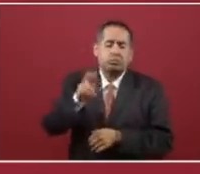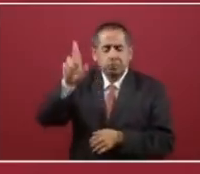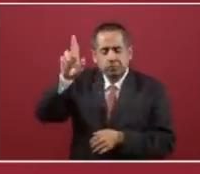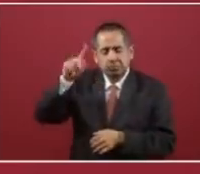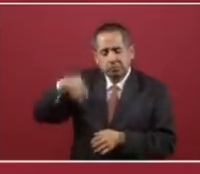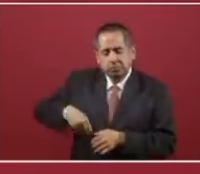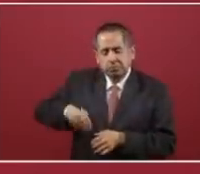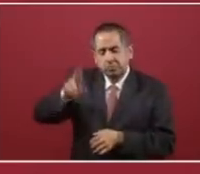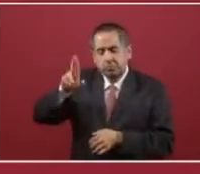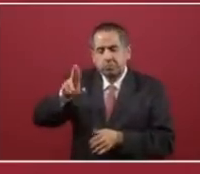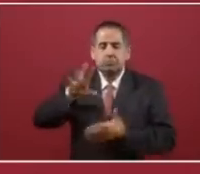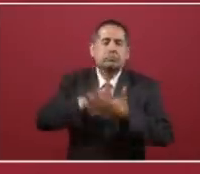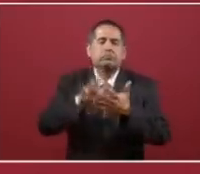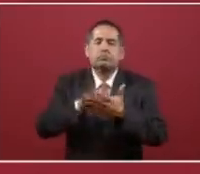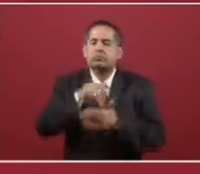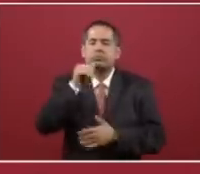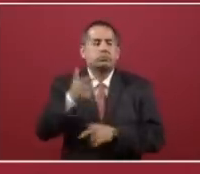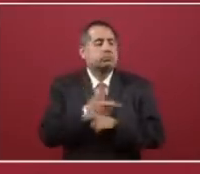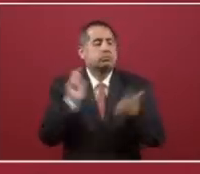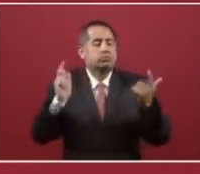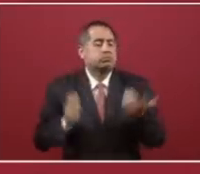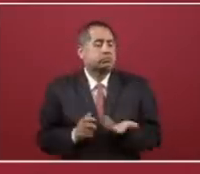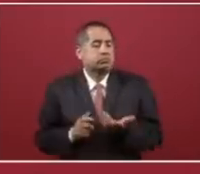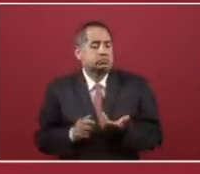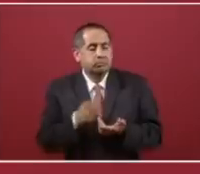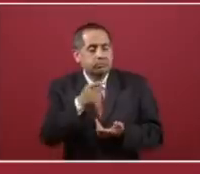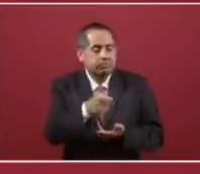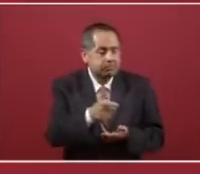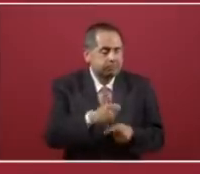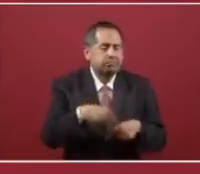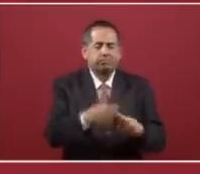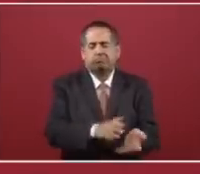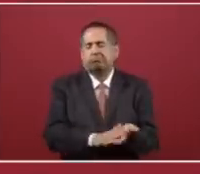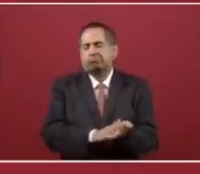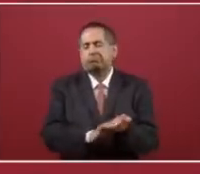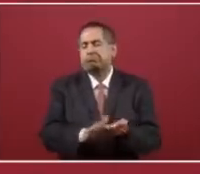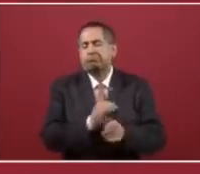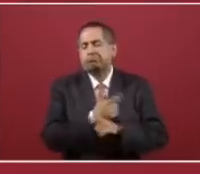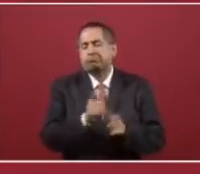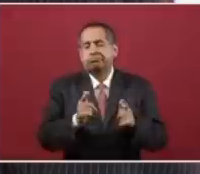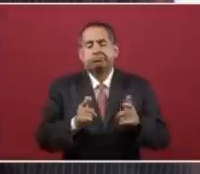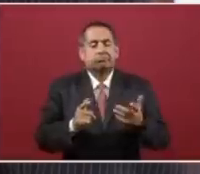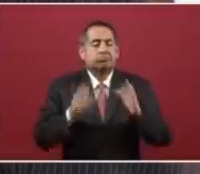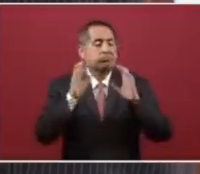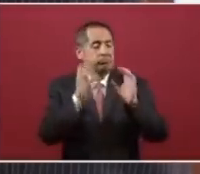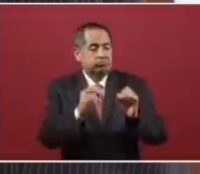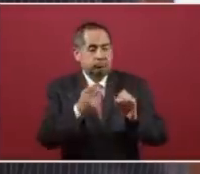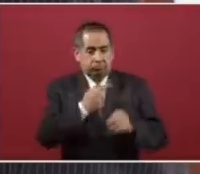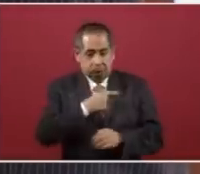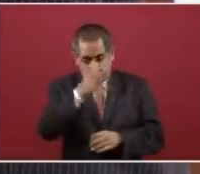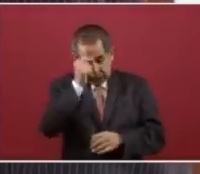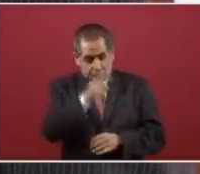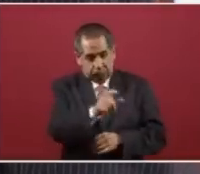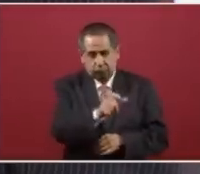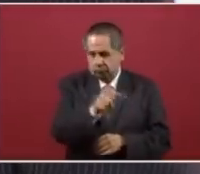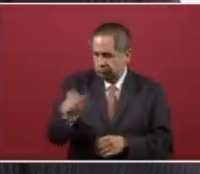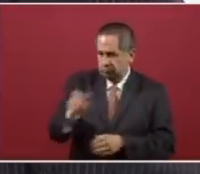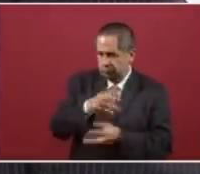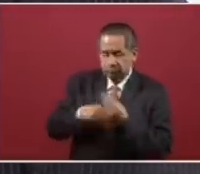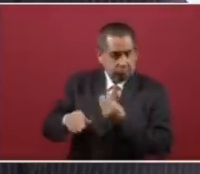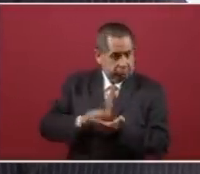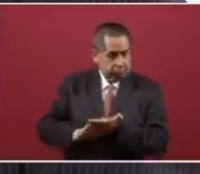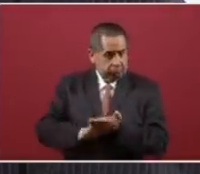que hubiera prisión podría terminar con una suspensión condicional del proceso o con un acuerdo reparatorio en términos económicos